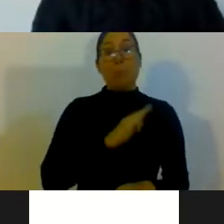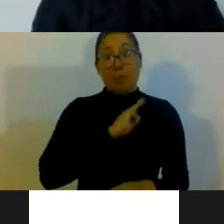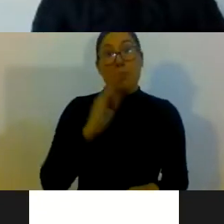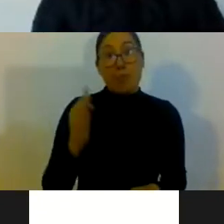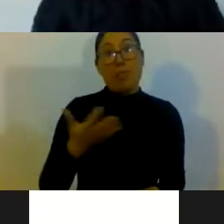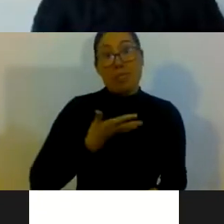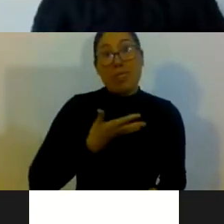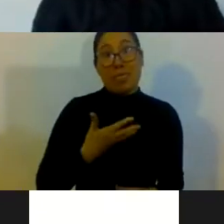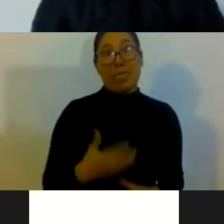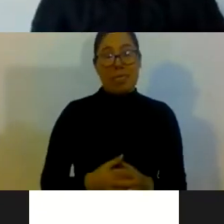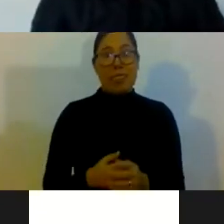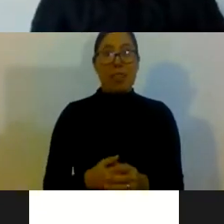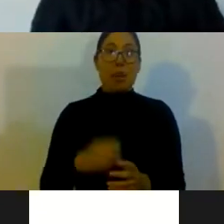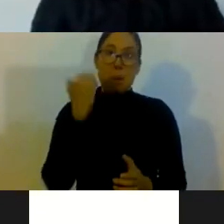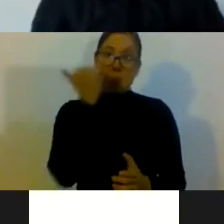que